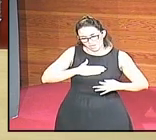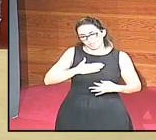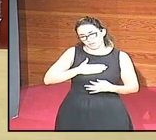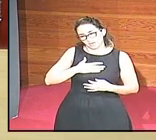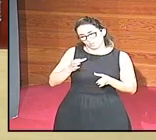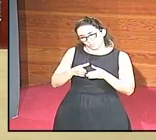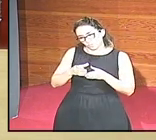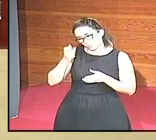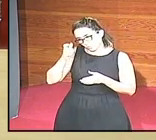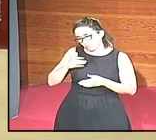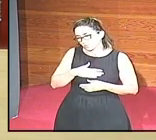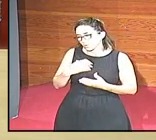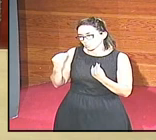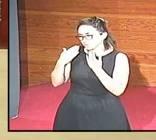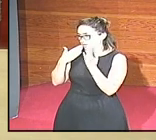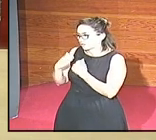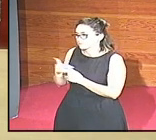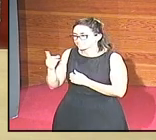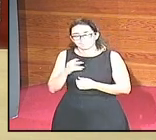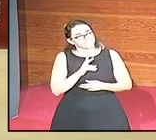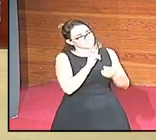Muchas gracias. Gracias a ti.